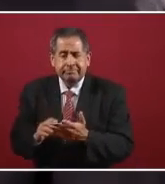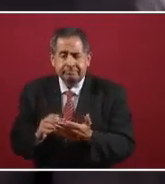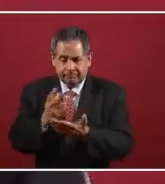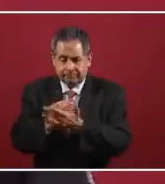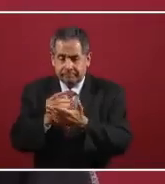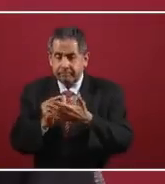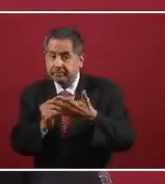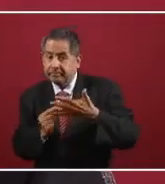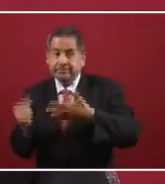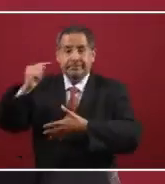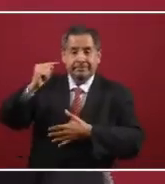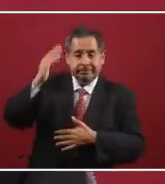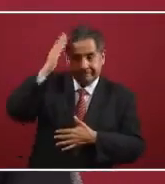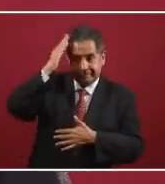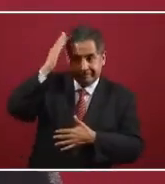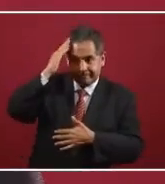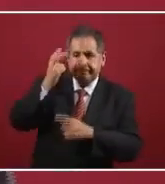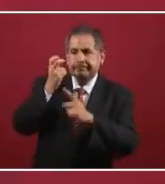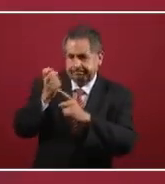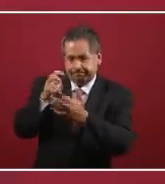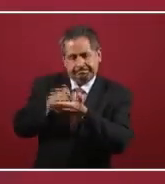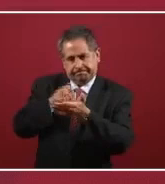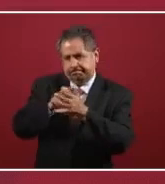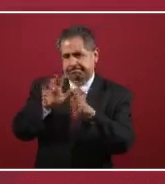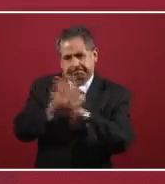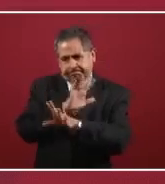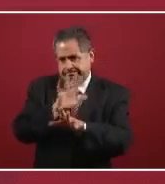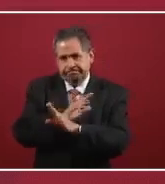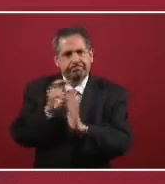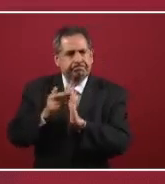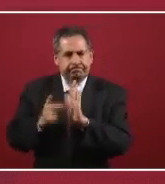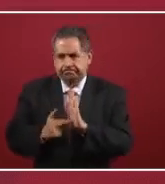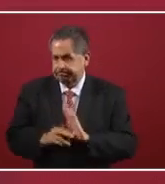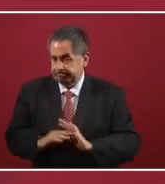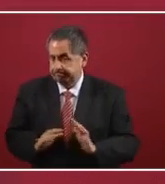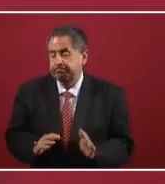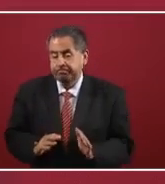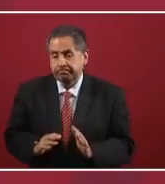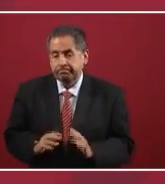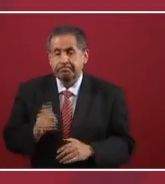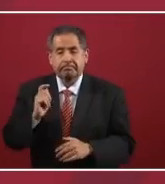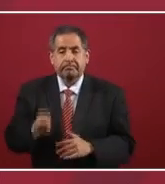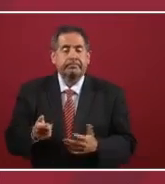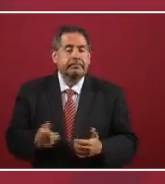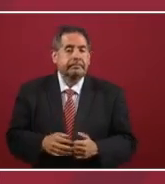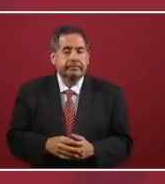arriba, es decir, en lo que